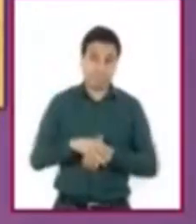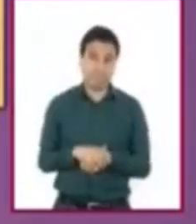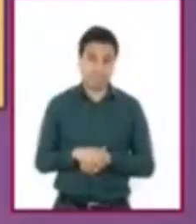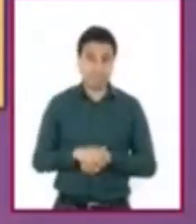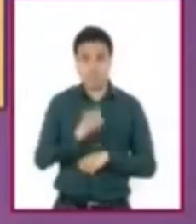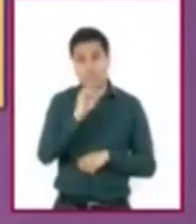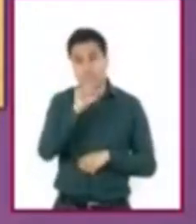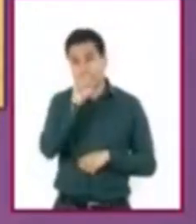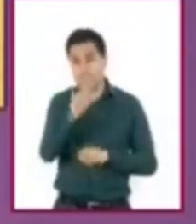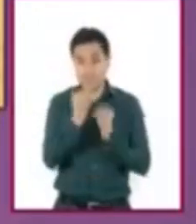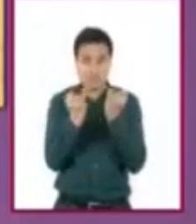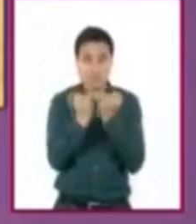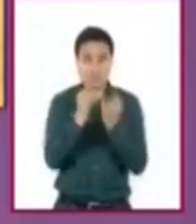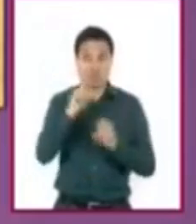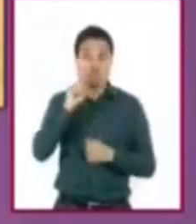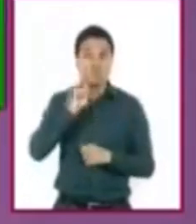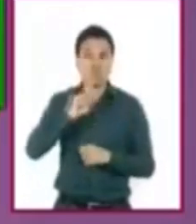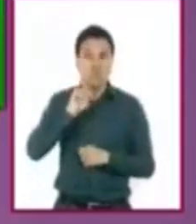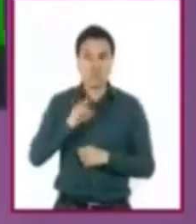funciones como estratega.